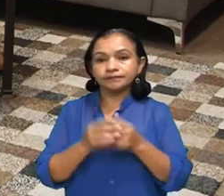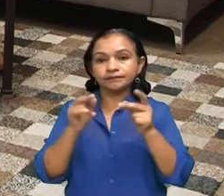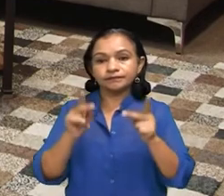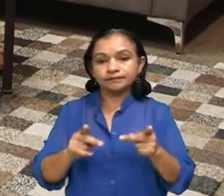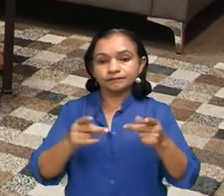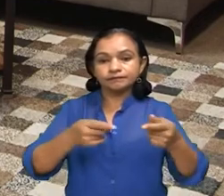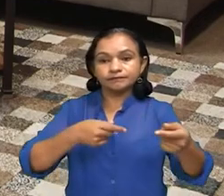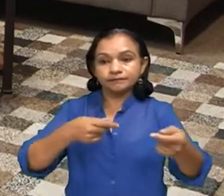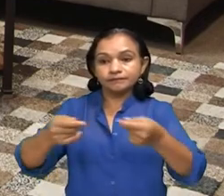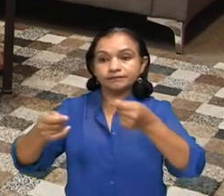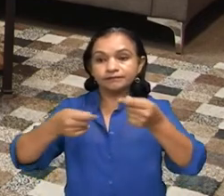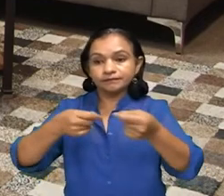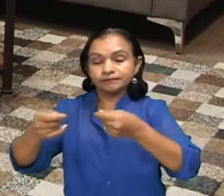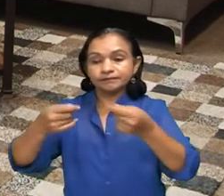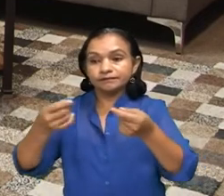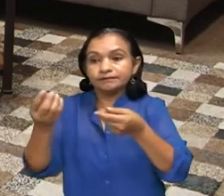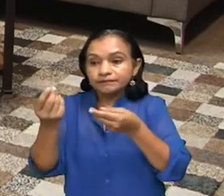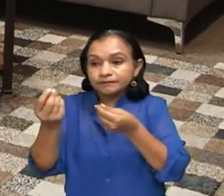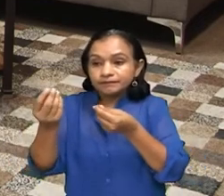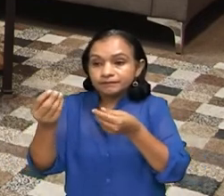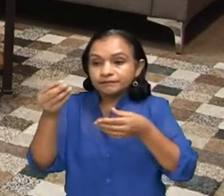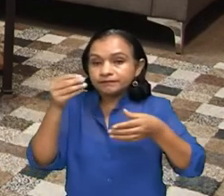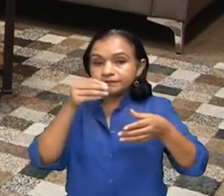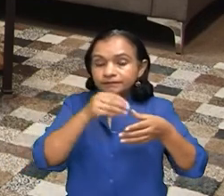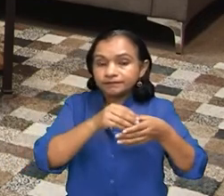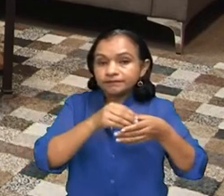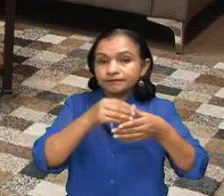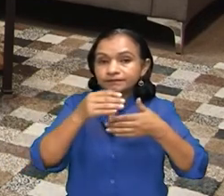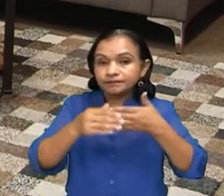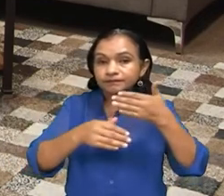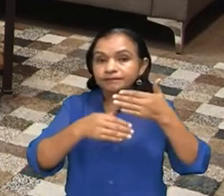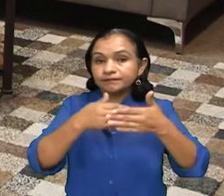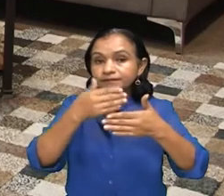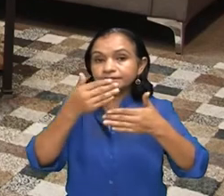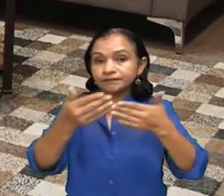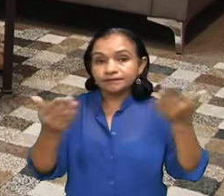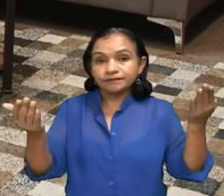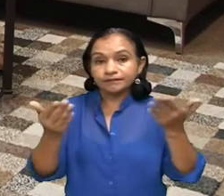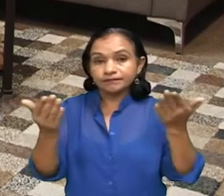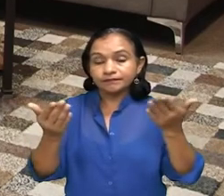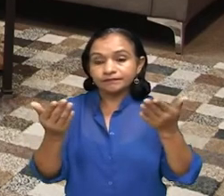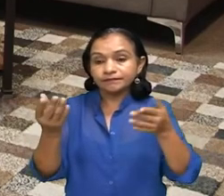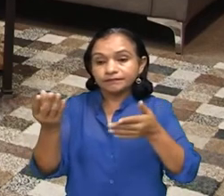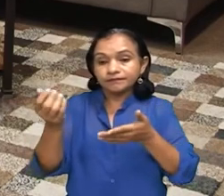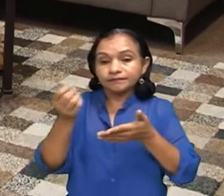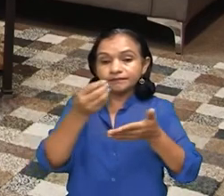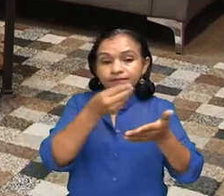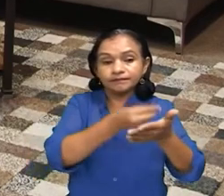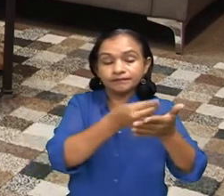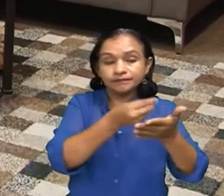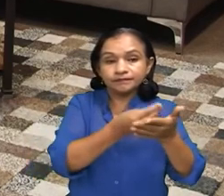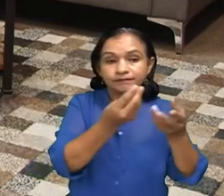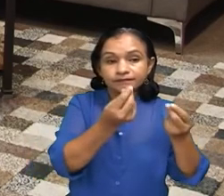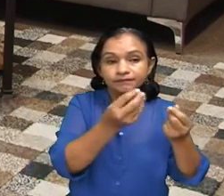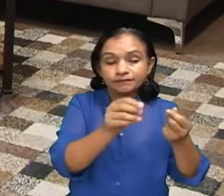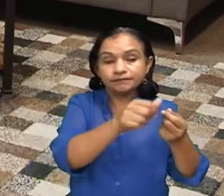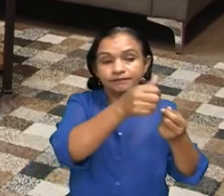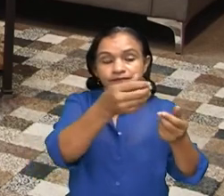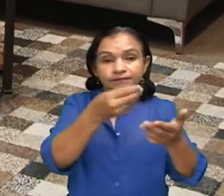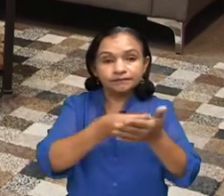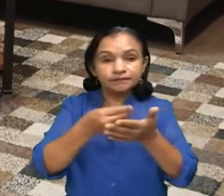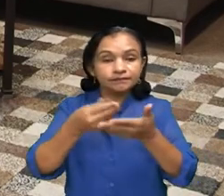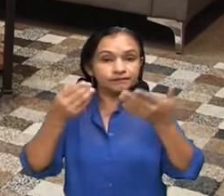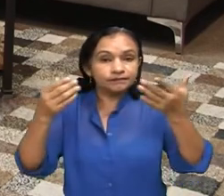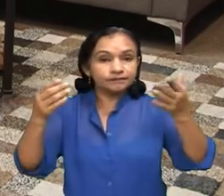y va teniendo sus ventas, tiene que tener un proceso de inversión dentro del negocio. Sabemos de